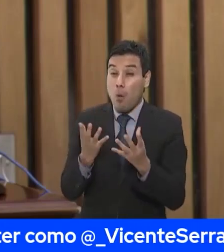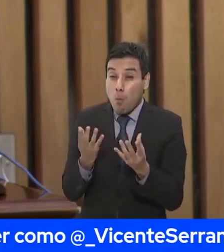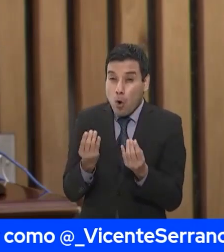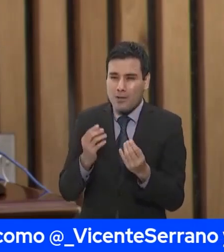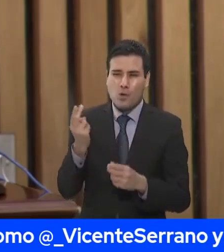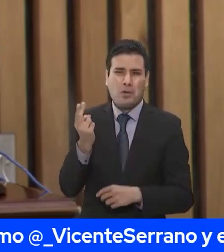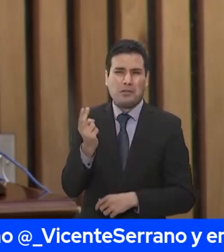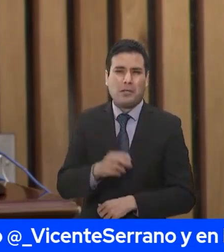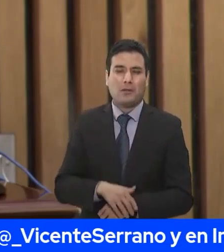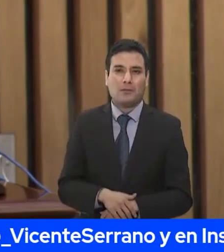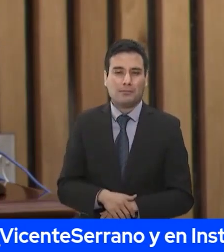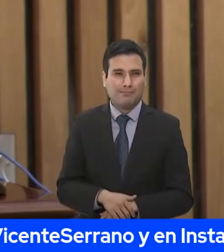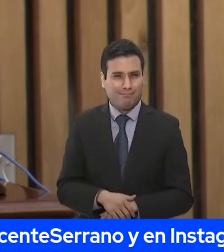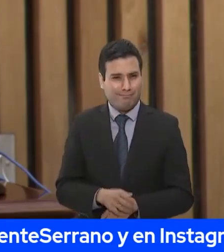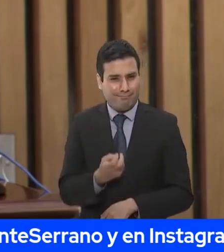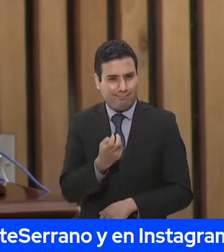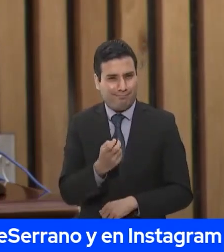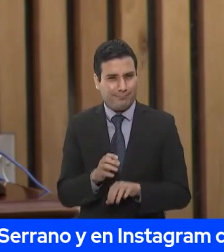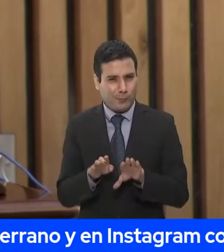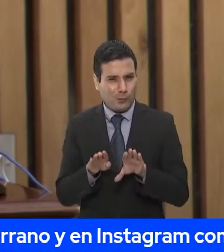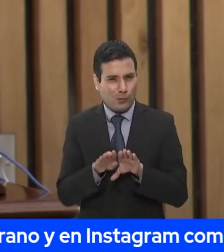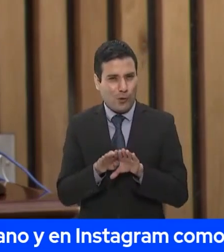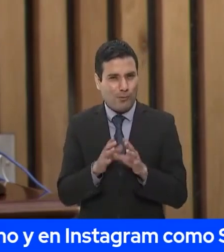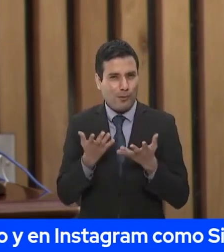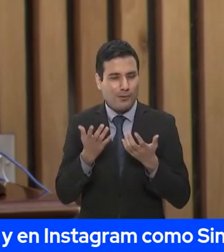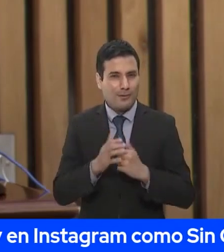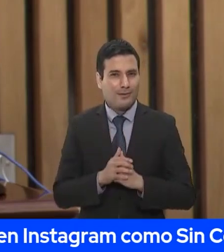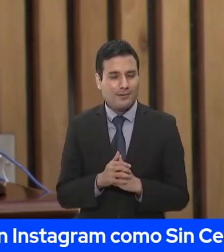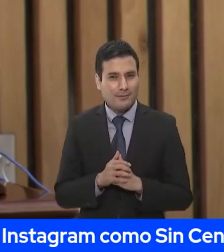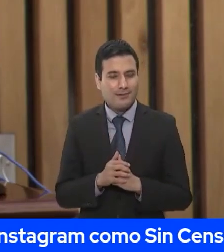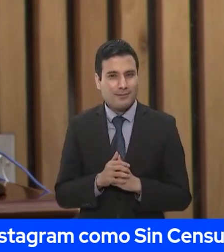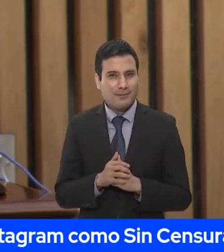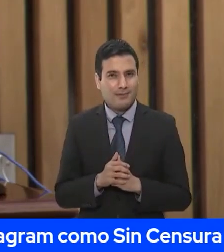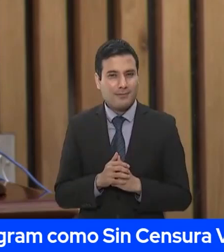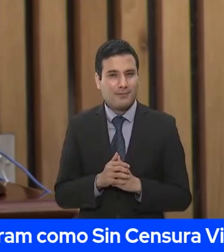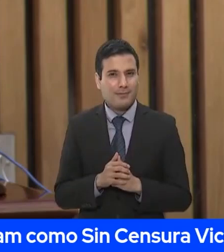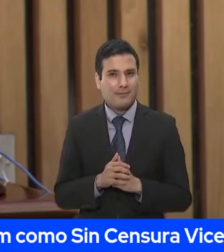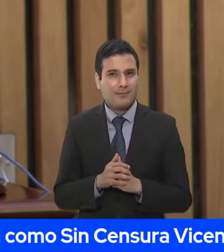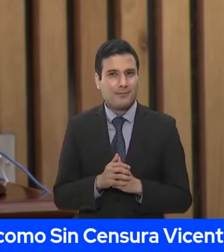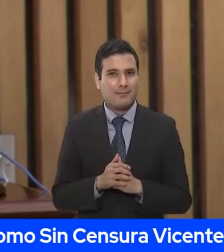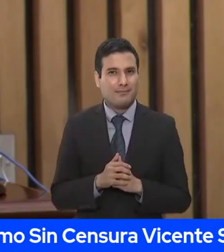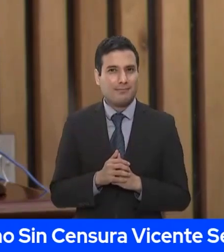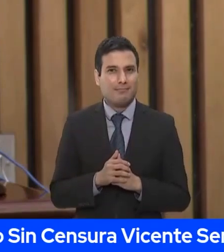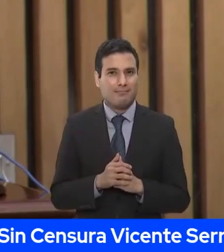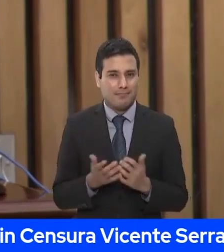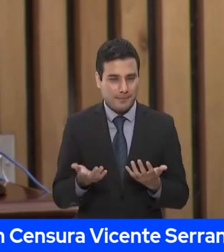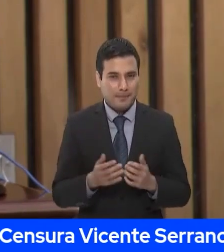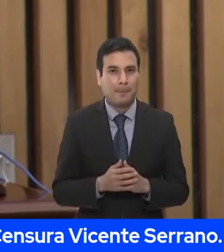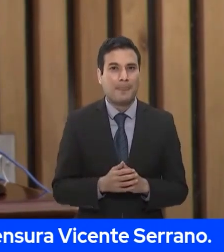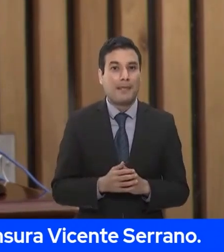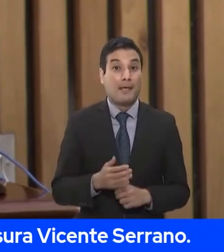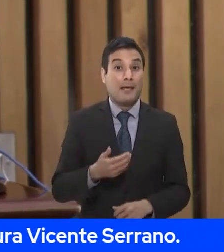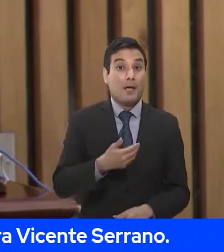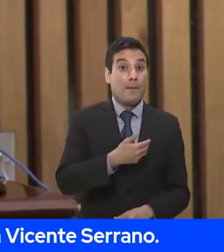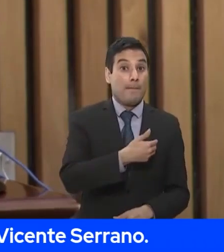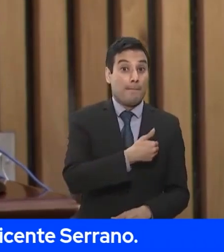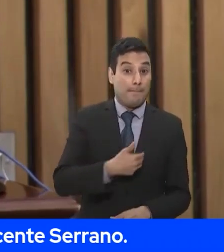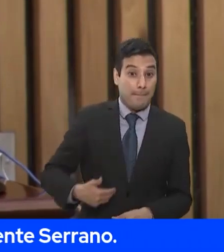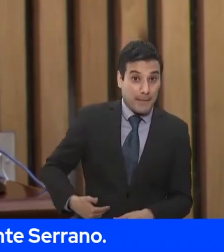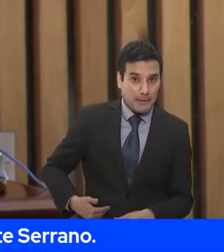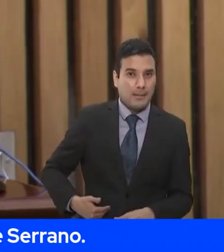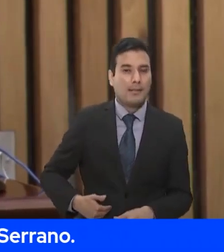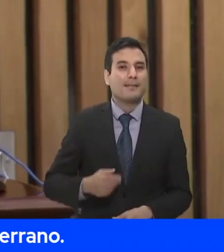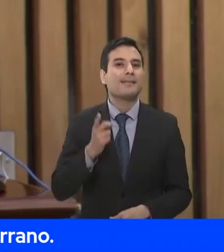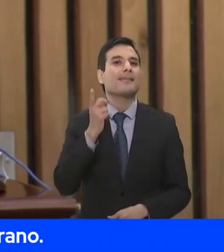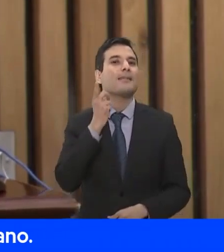Es incuestionable que hoy discutimos el rumbo que ha de tomar la relación entre el Ejecutivo y el Legislativo contra